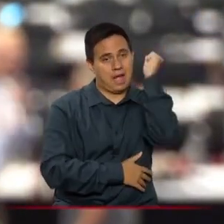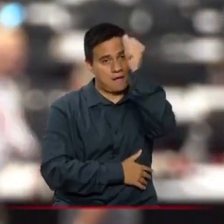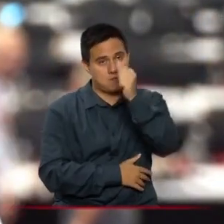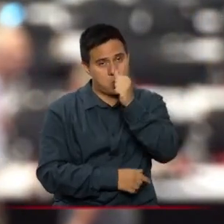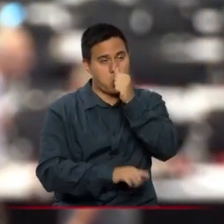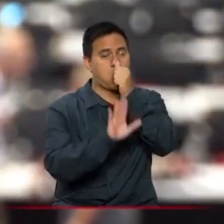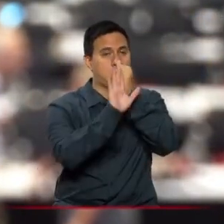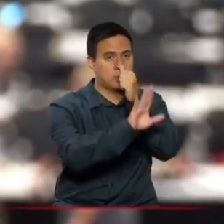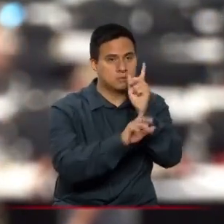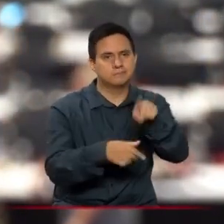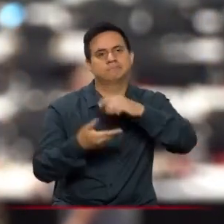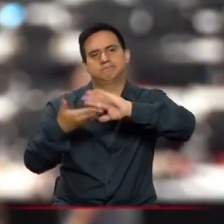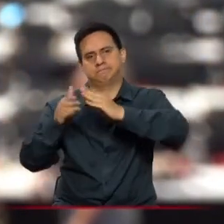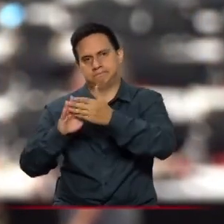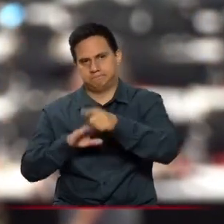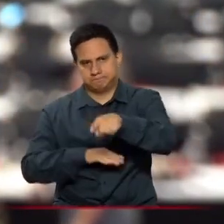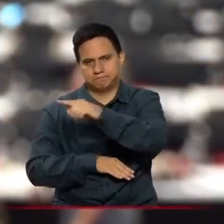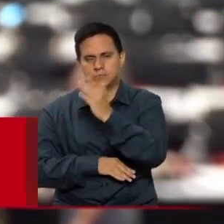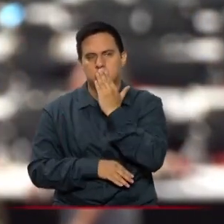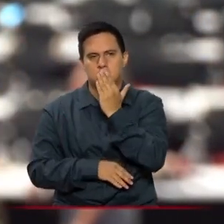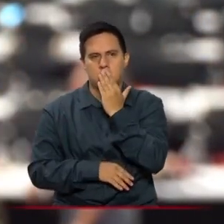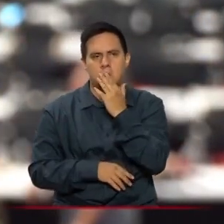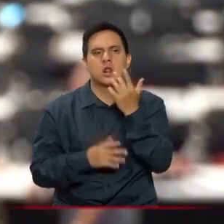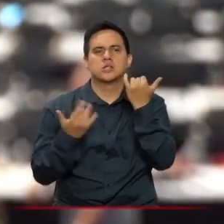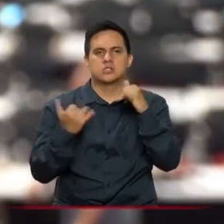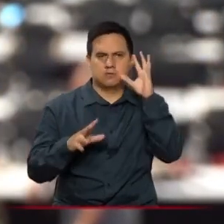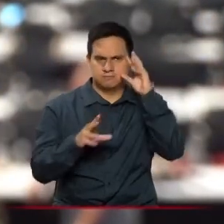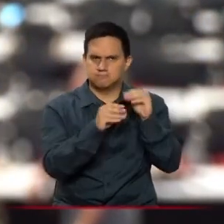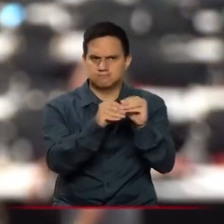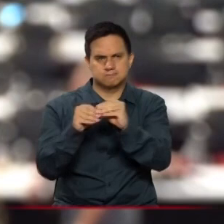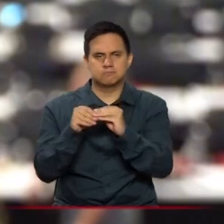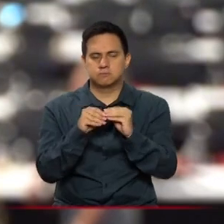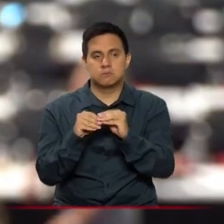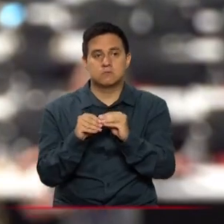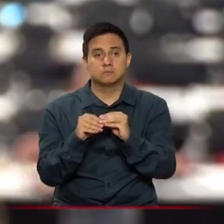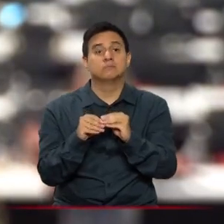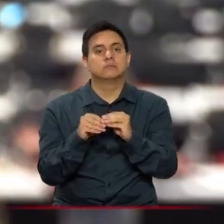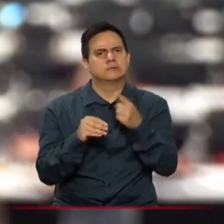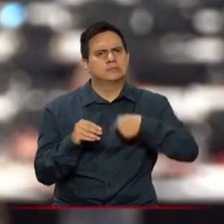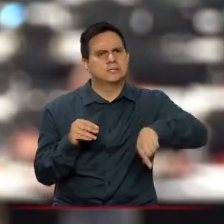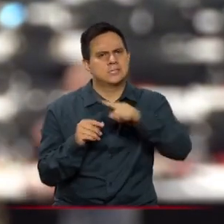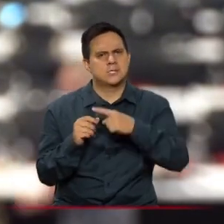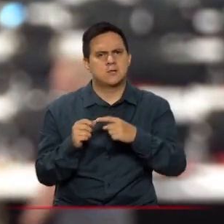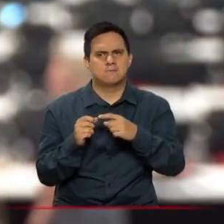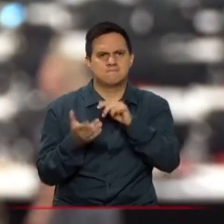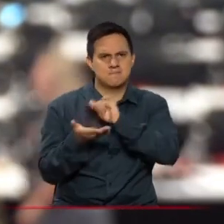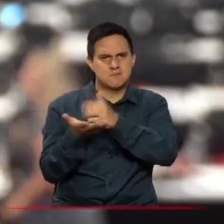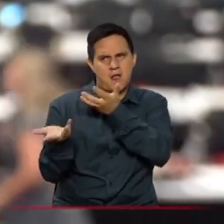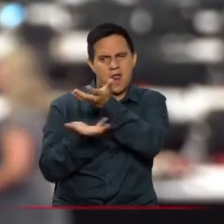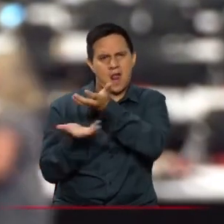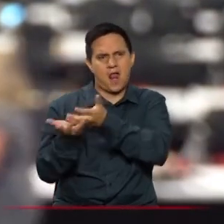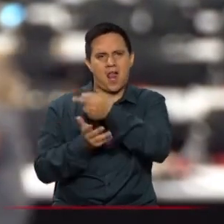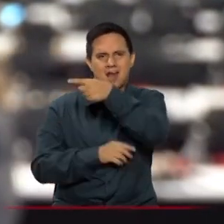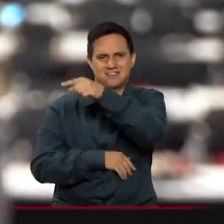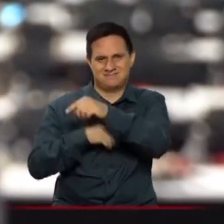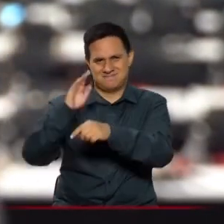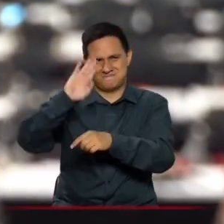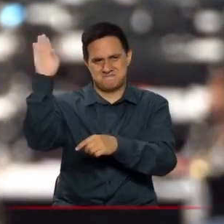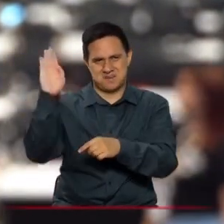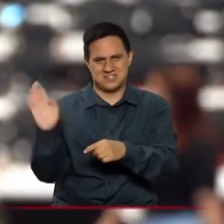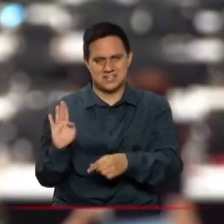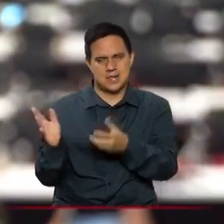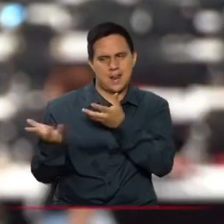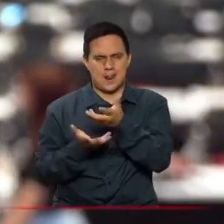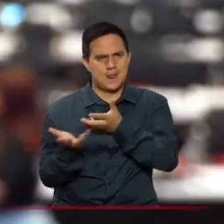objetivo de la delegación de negociación colombiana que se patinó muy fuerte con Brasil. Y tres, también